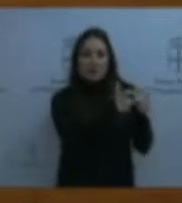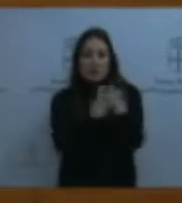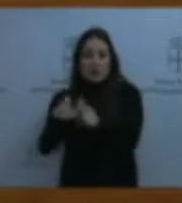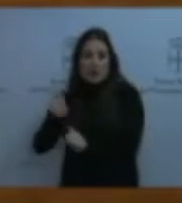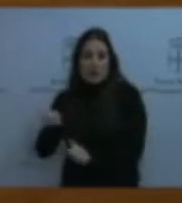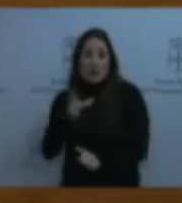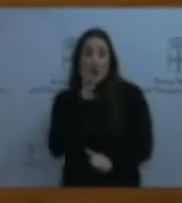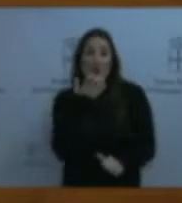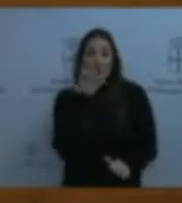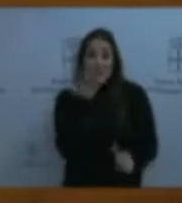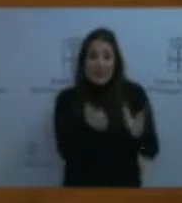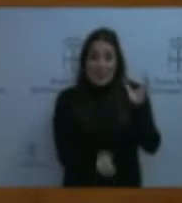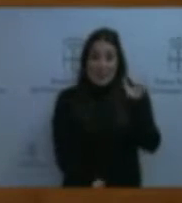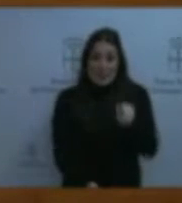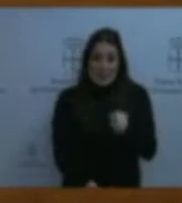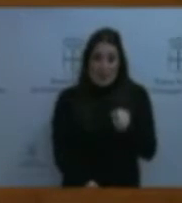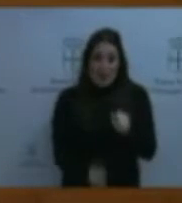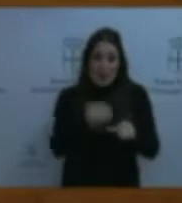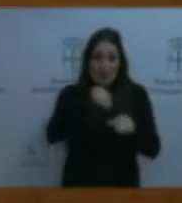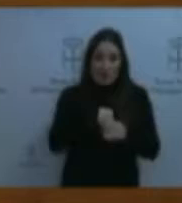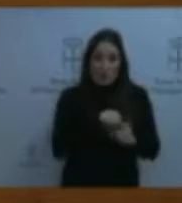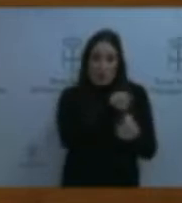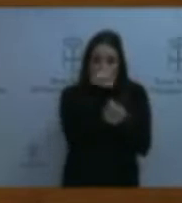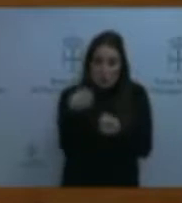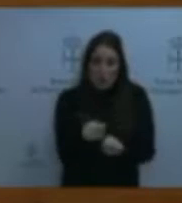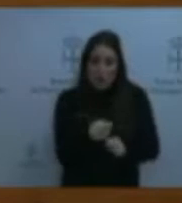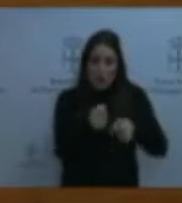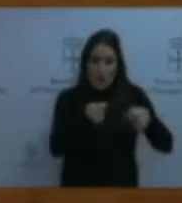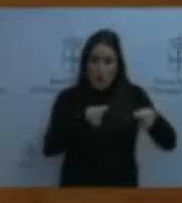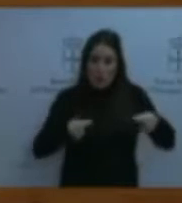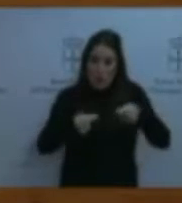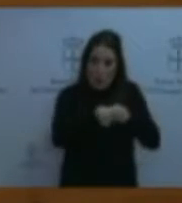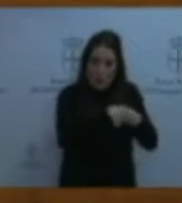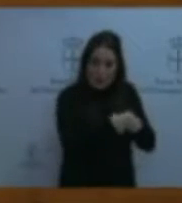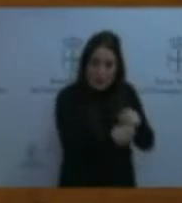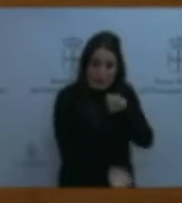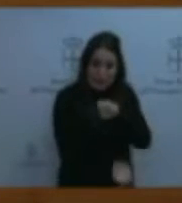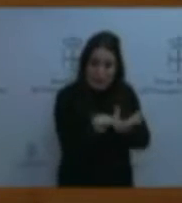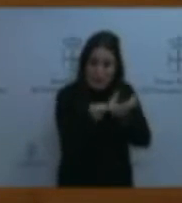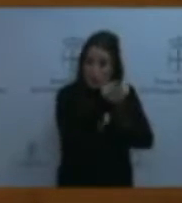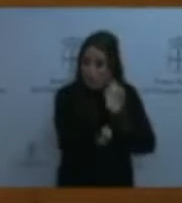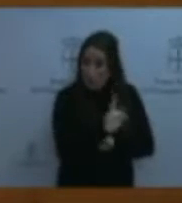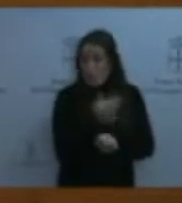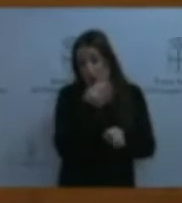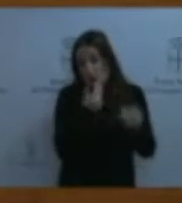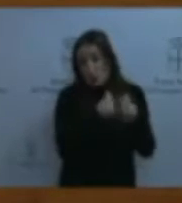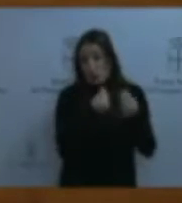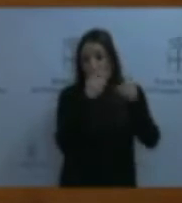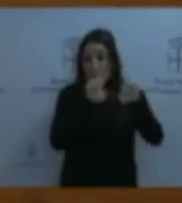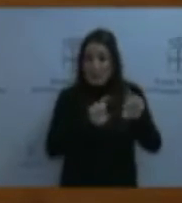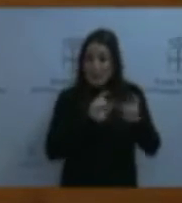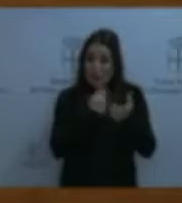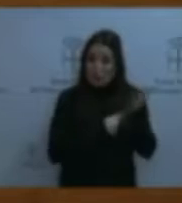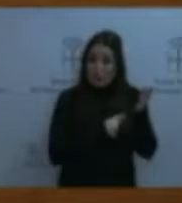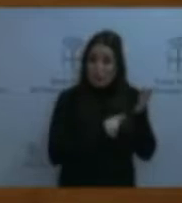no se produce en el marco proteccionista de las cooperativas y de los contratos con las comerciales es la que